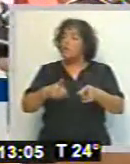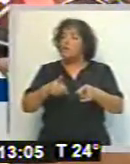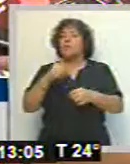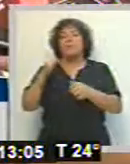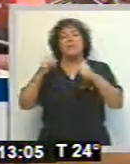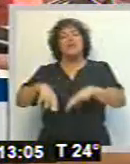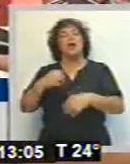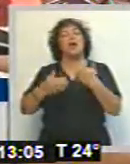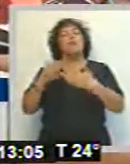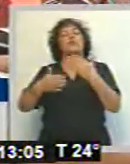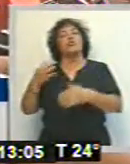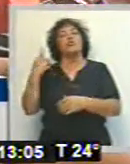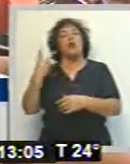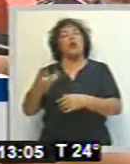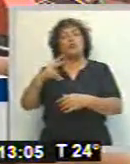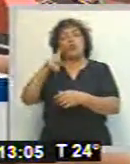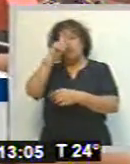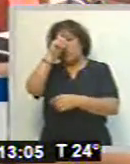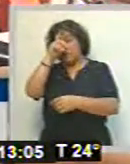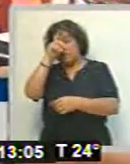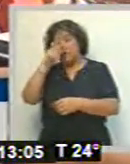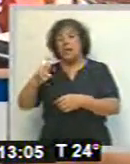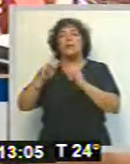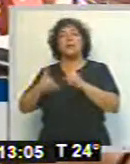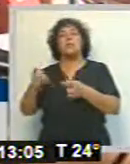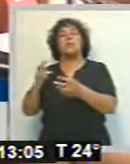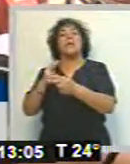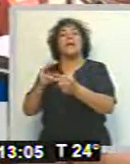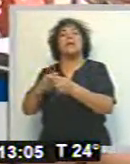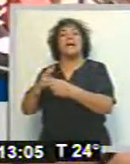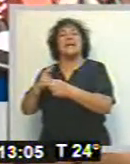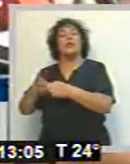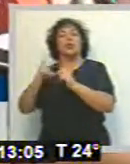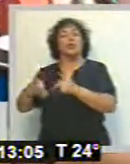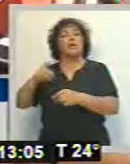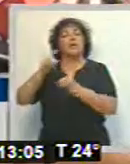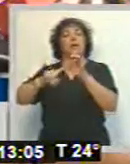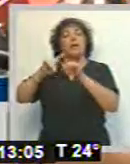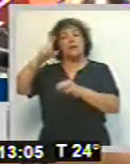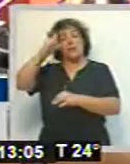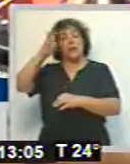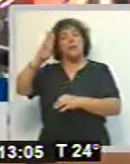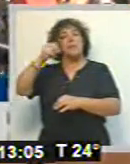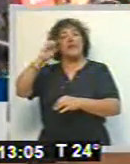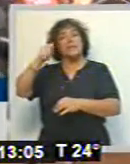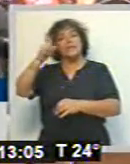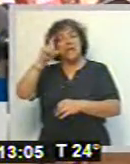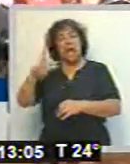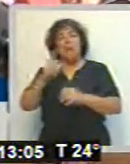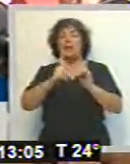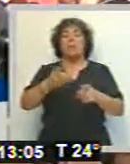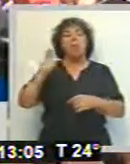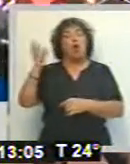en funcionamiento dos hospitales como es el de Quebrachal y el de Embarcación, vamos a tener en funcionamiento dos centros nutricionales, el de Orán y